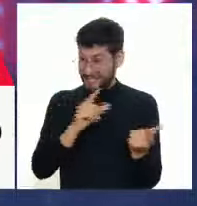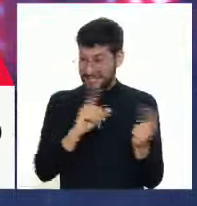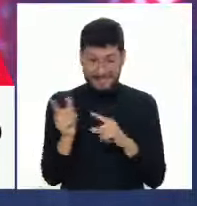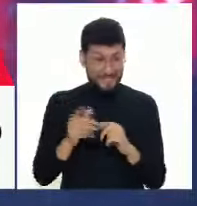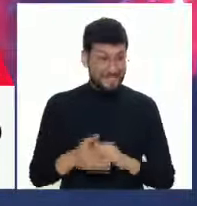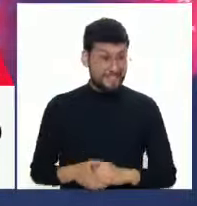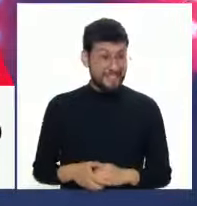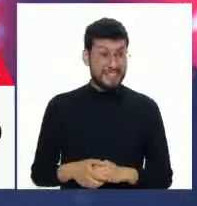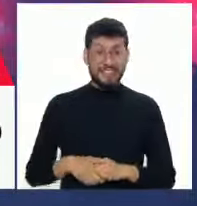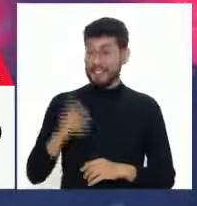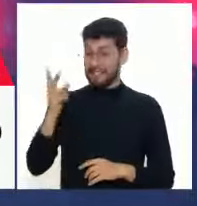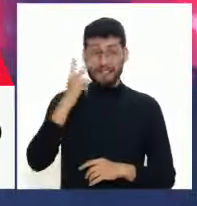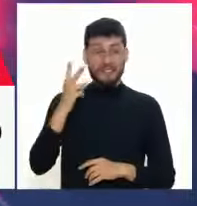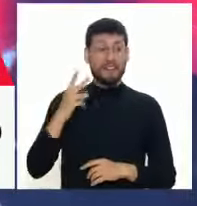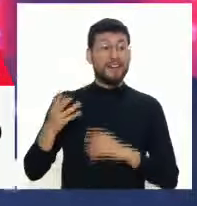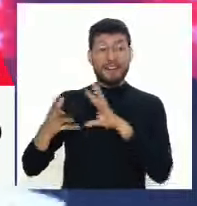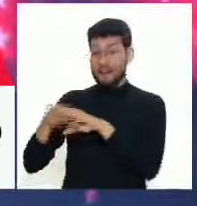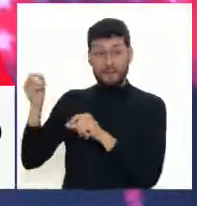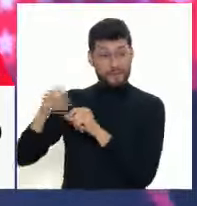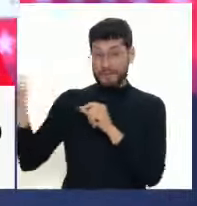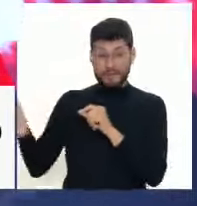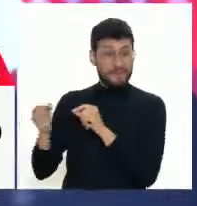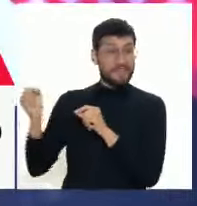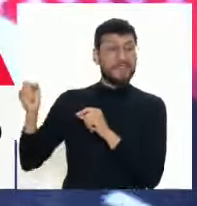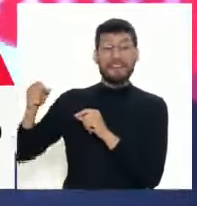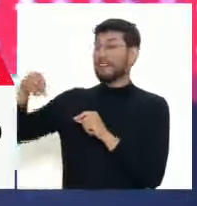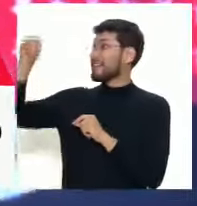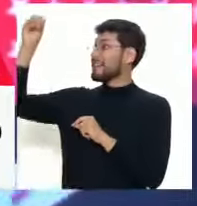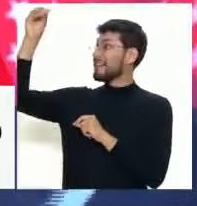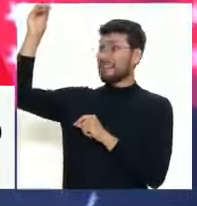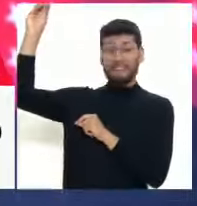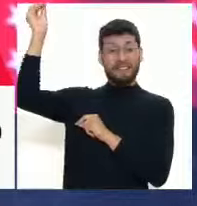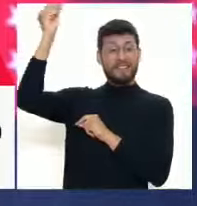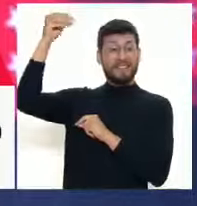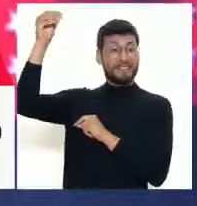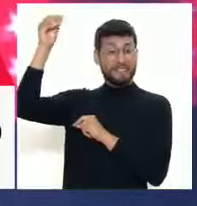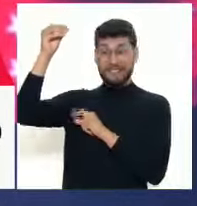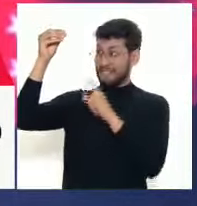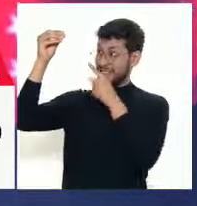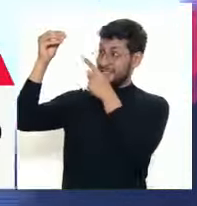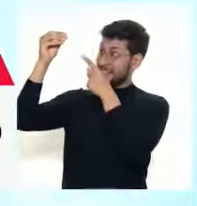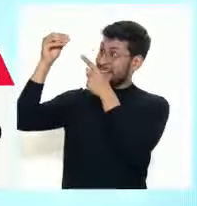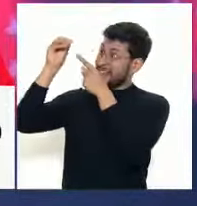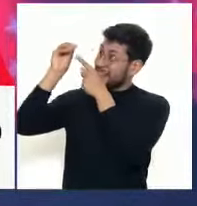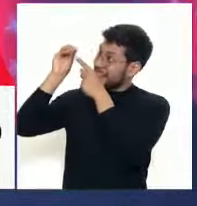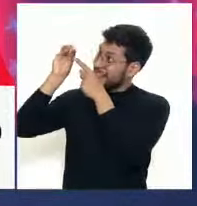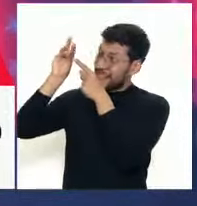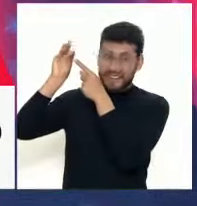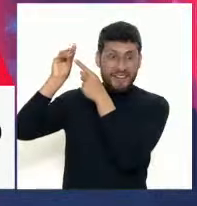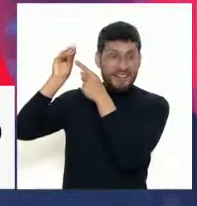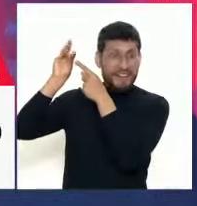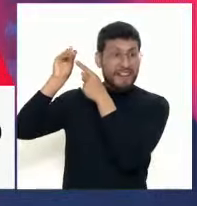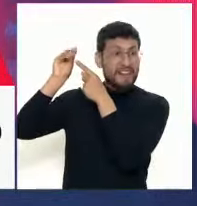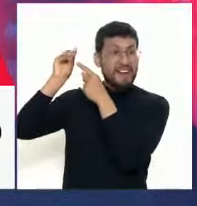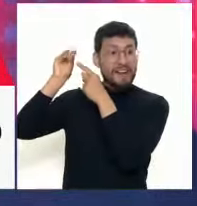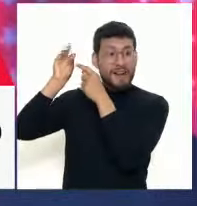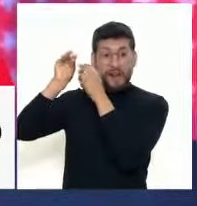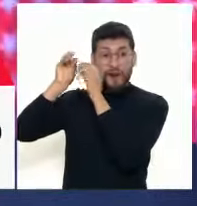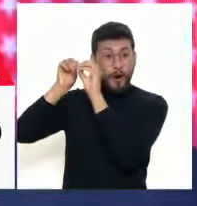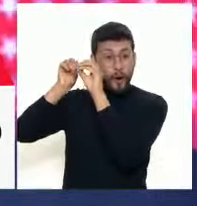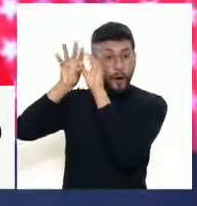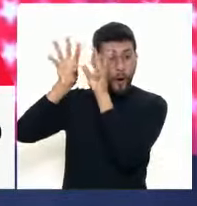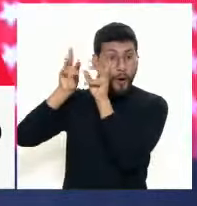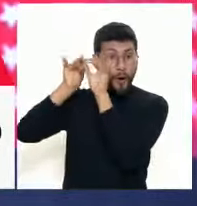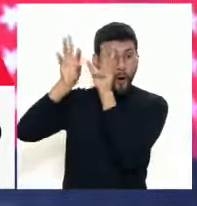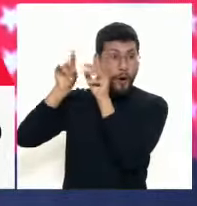Sí. Miren bien, ¿ah? Miren mi mano, observen mis dedos. En la punta de mis dedos se va a ver como una luz, como